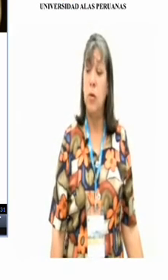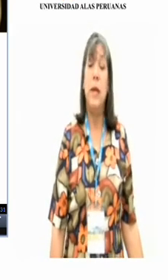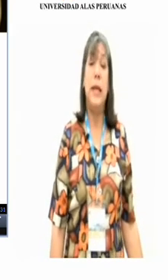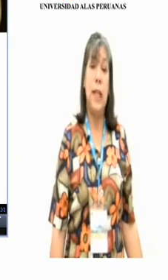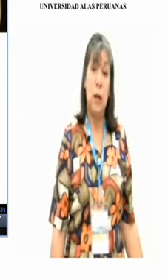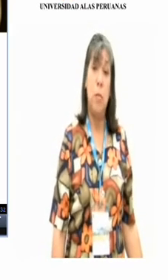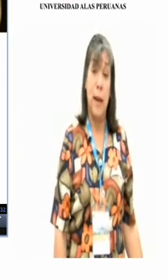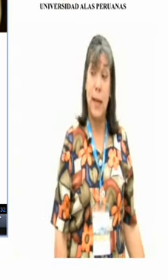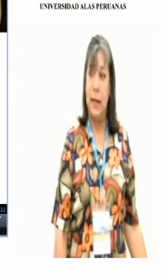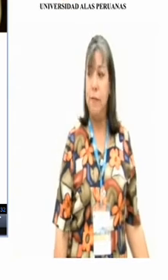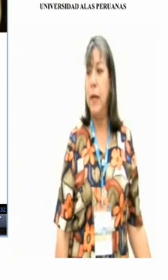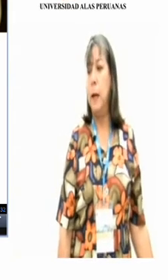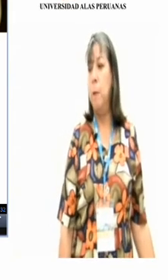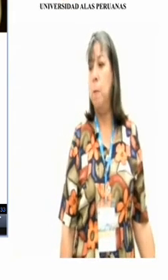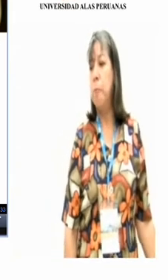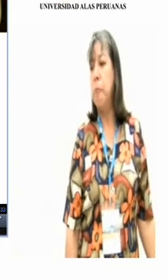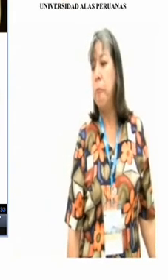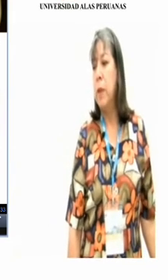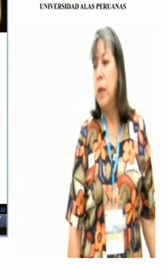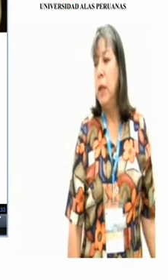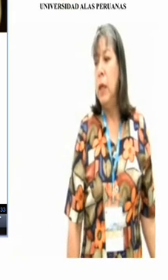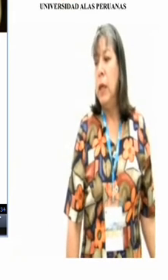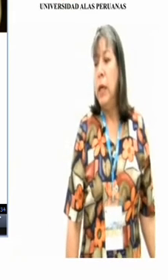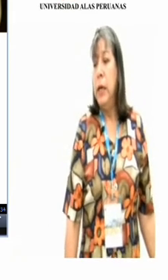más expertos y de los más calificados.